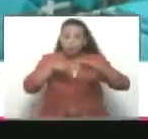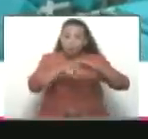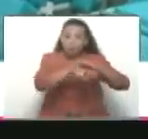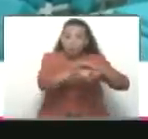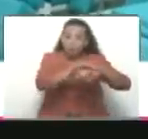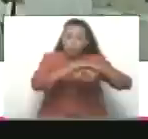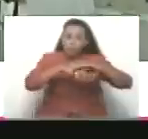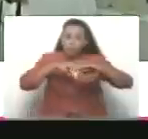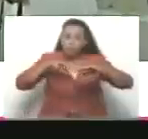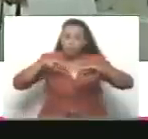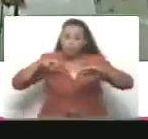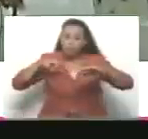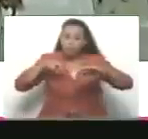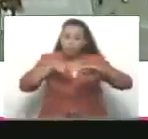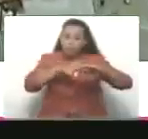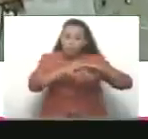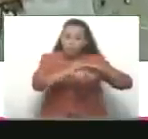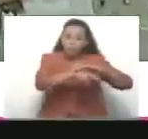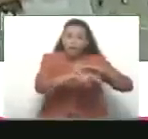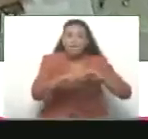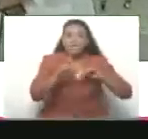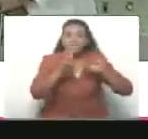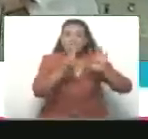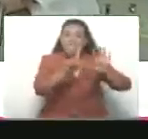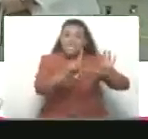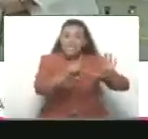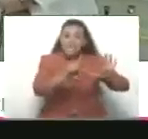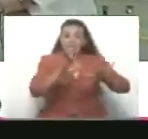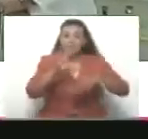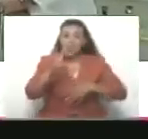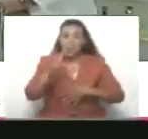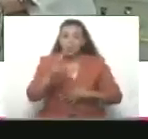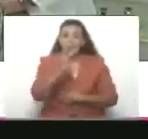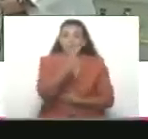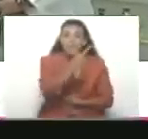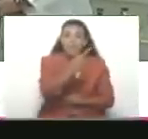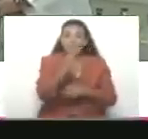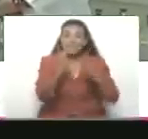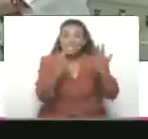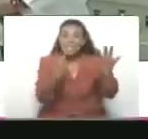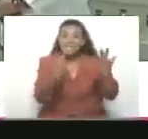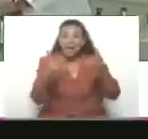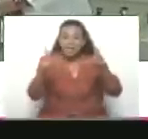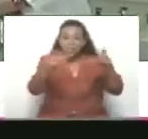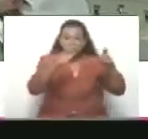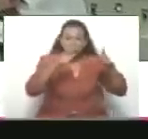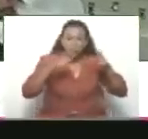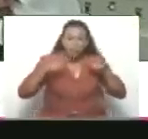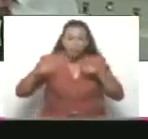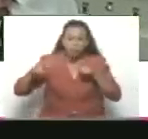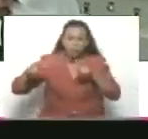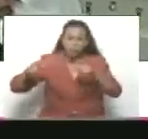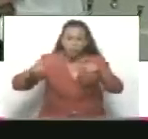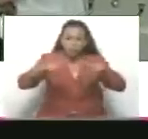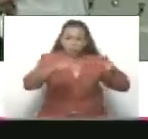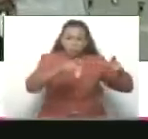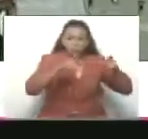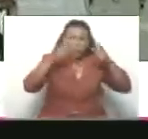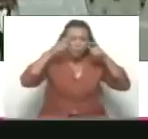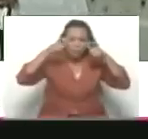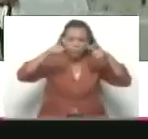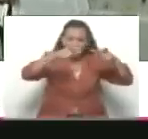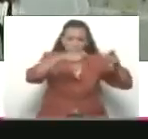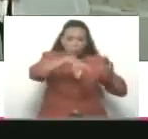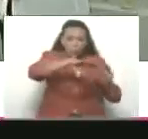de 64 cortes que hace 27 imágenes por minuto quiere decir que tiene una alta resolución puede hacer